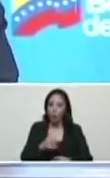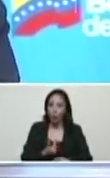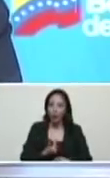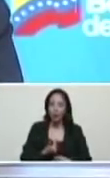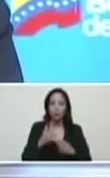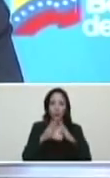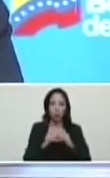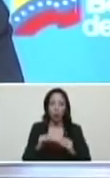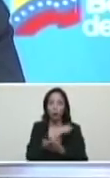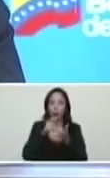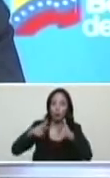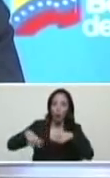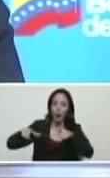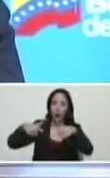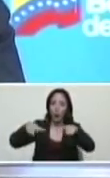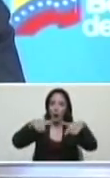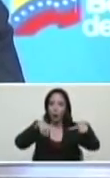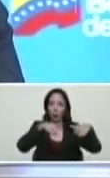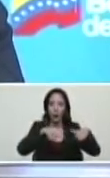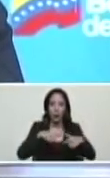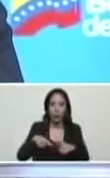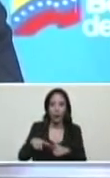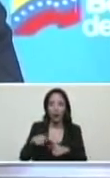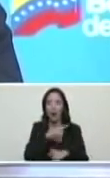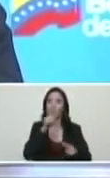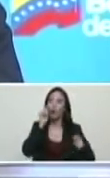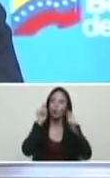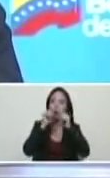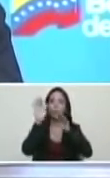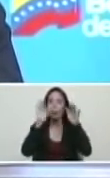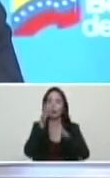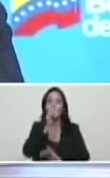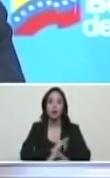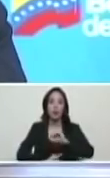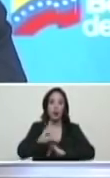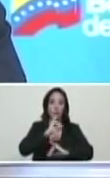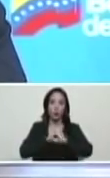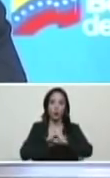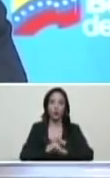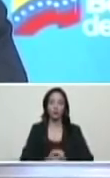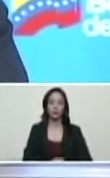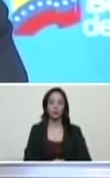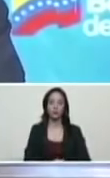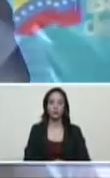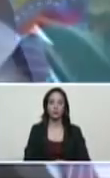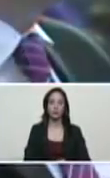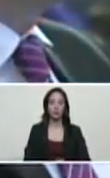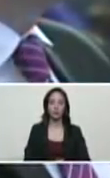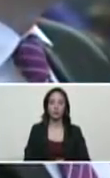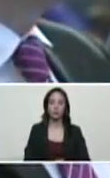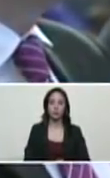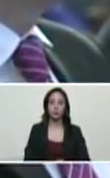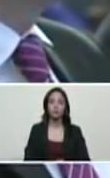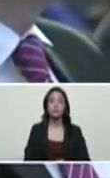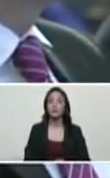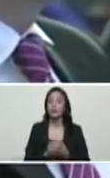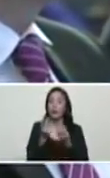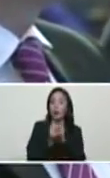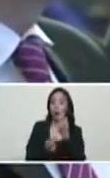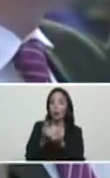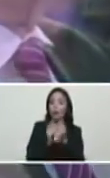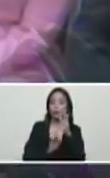Todas estas zonas van a ser zonas de turismo internacional. Van a ser zonas